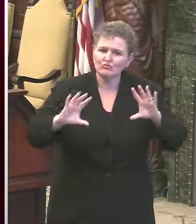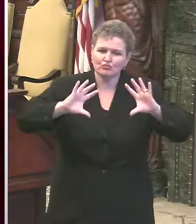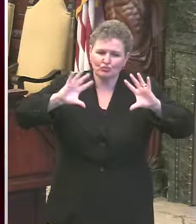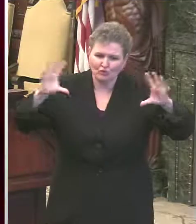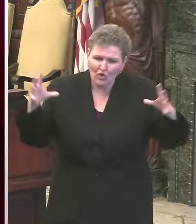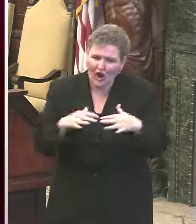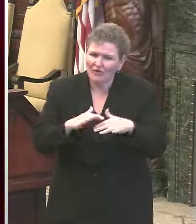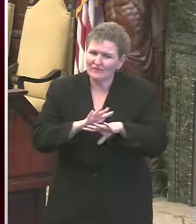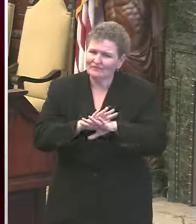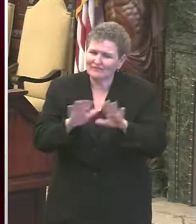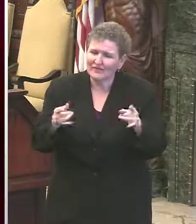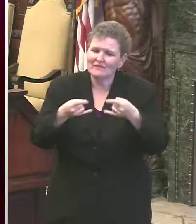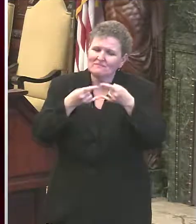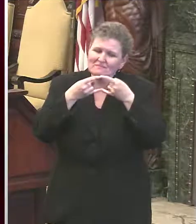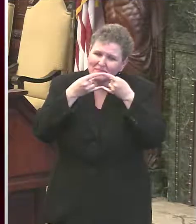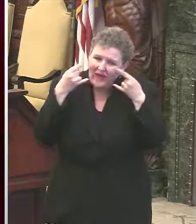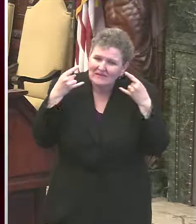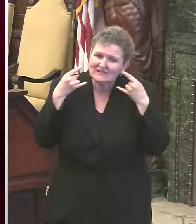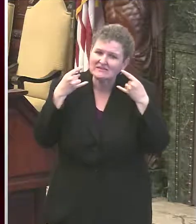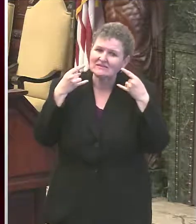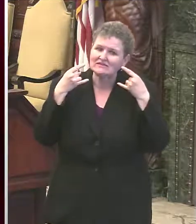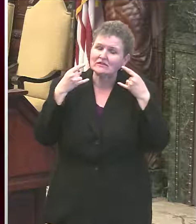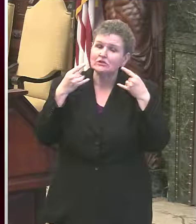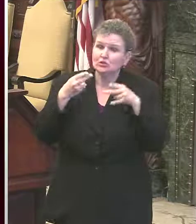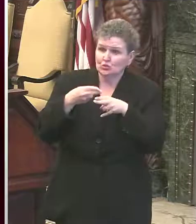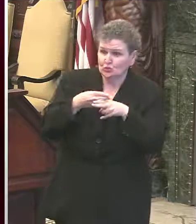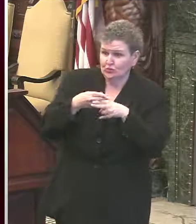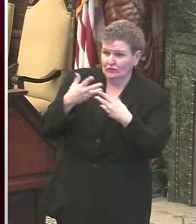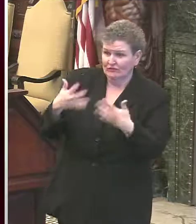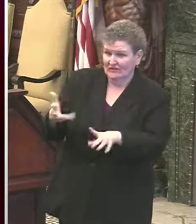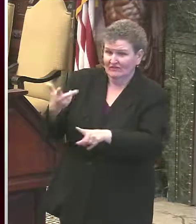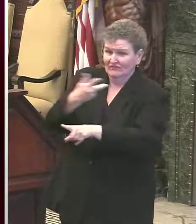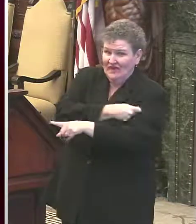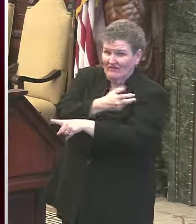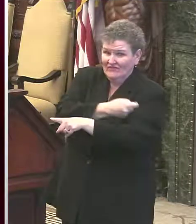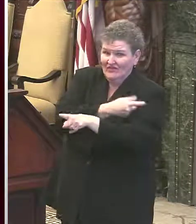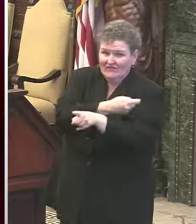your turn, get vaccinated. All of our information is at our website,